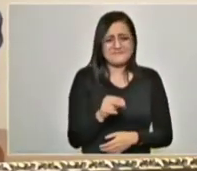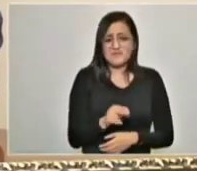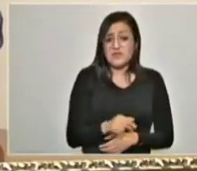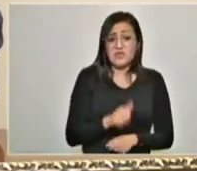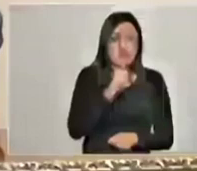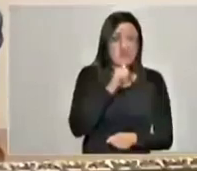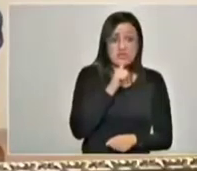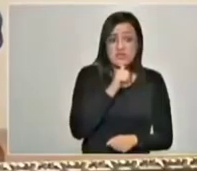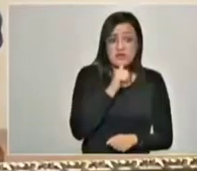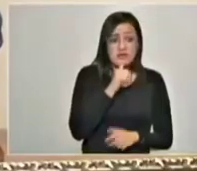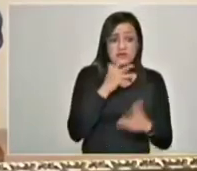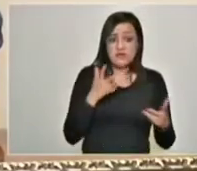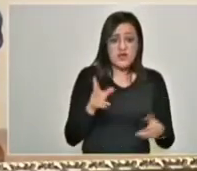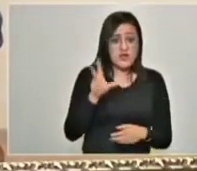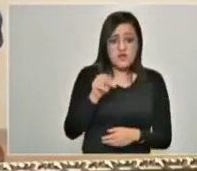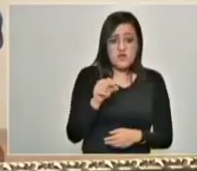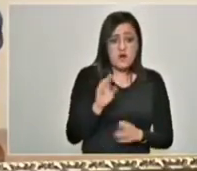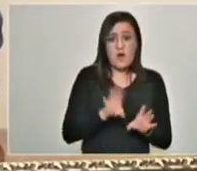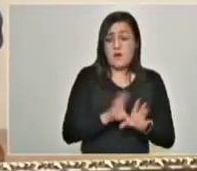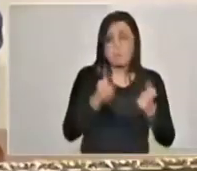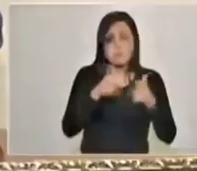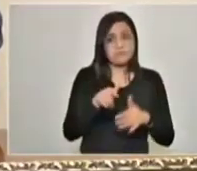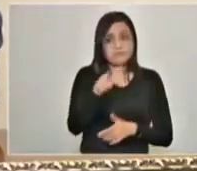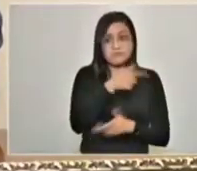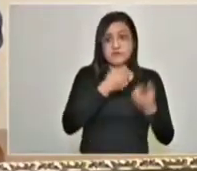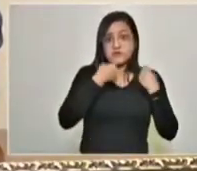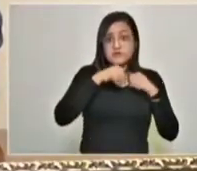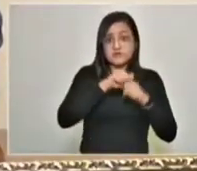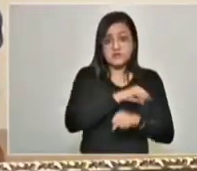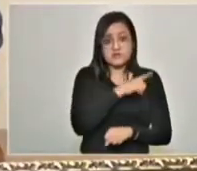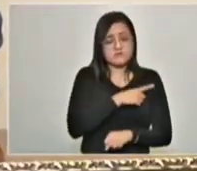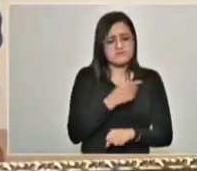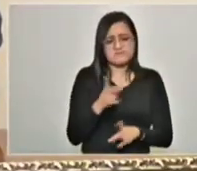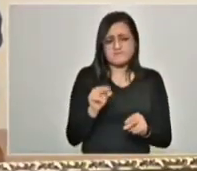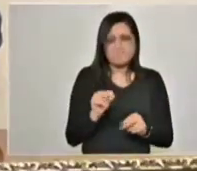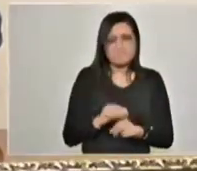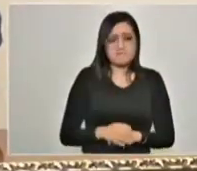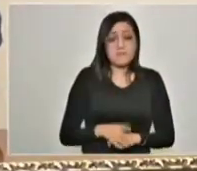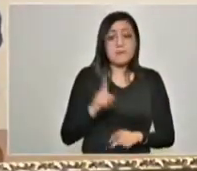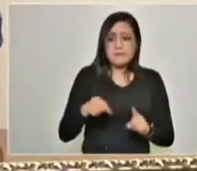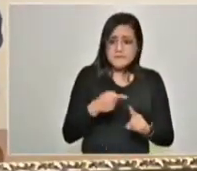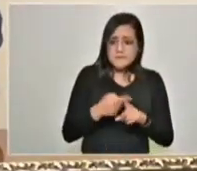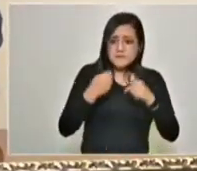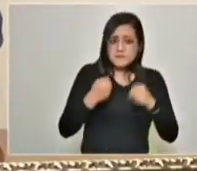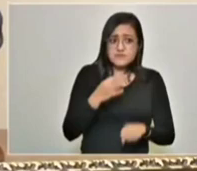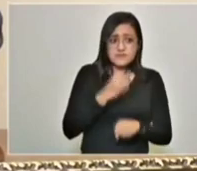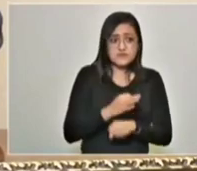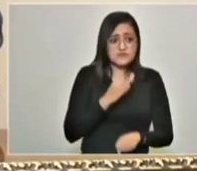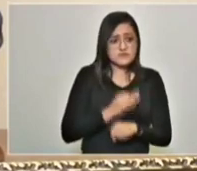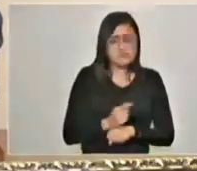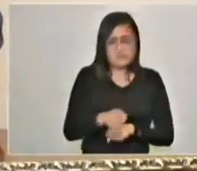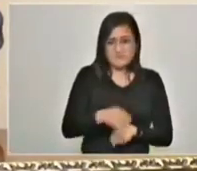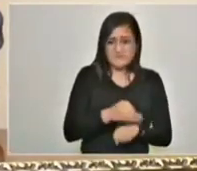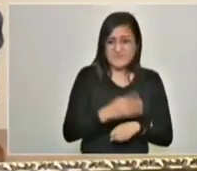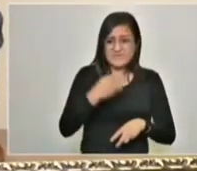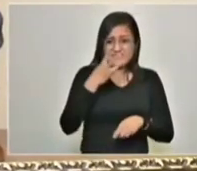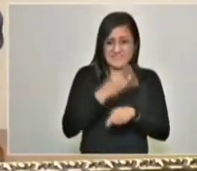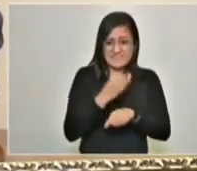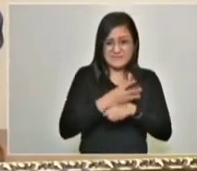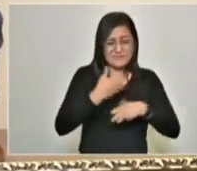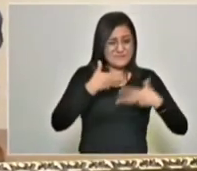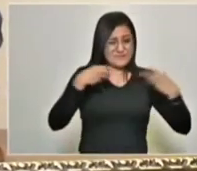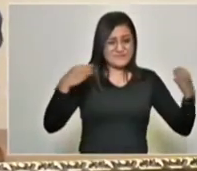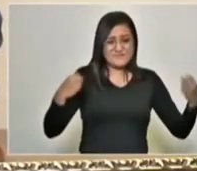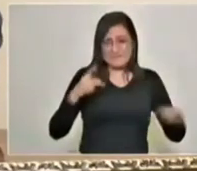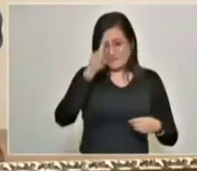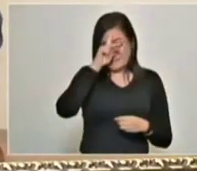aún no estamos colapsados. Y por más fuerte que esté esta tercera ola, que es la peor